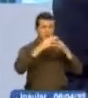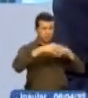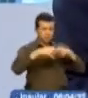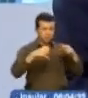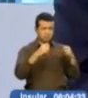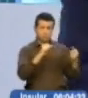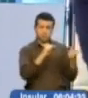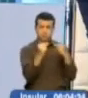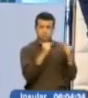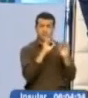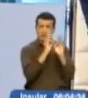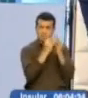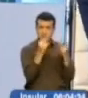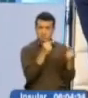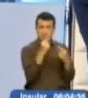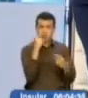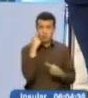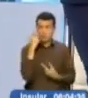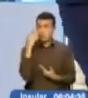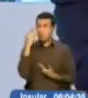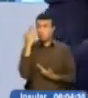reflejo de la política